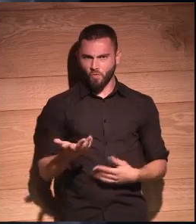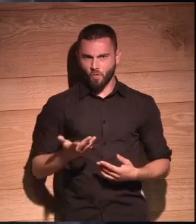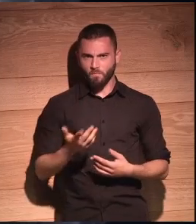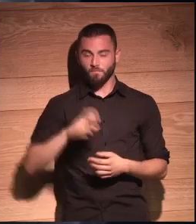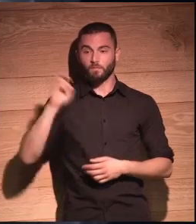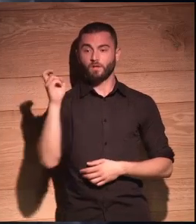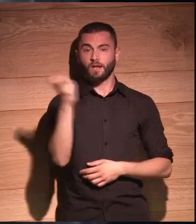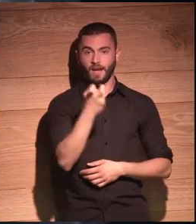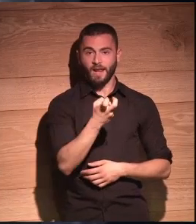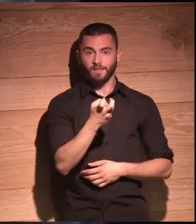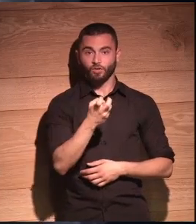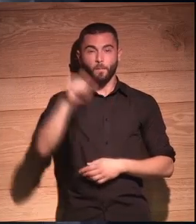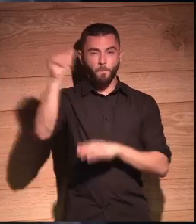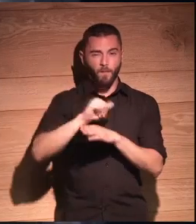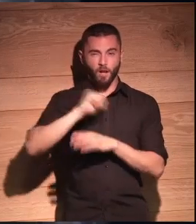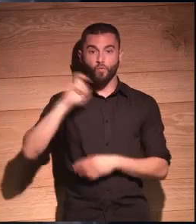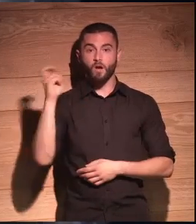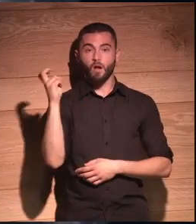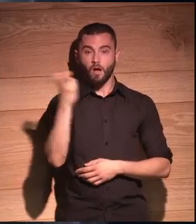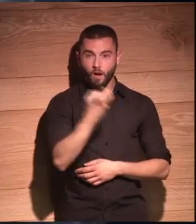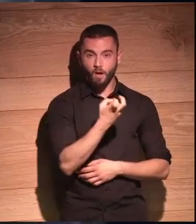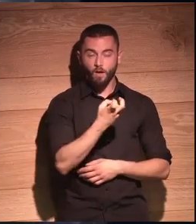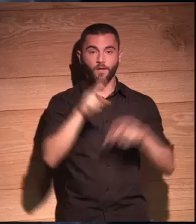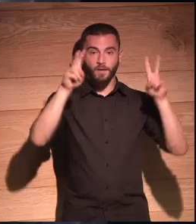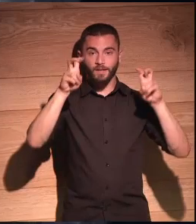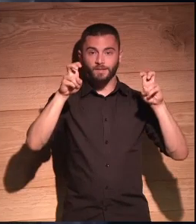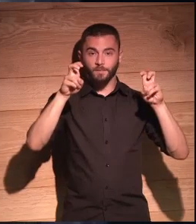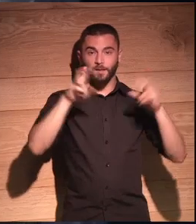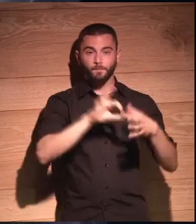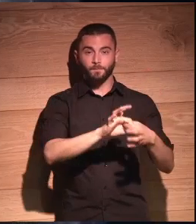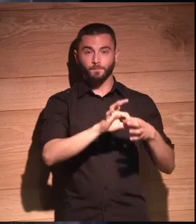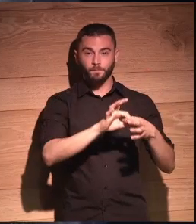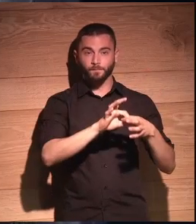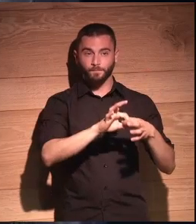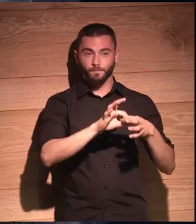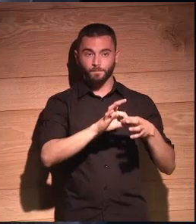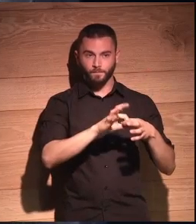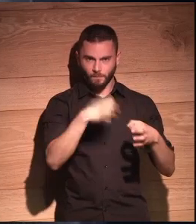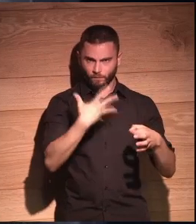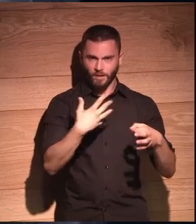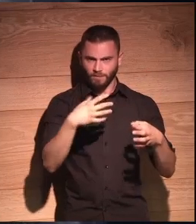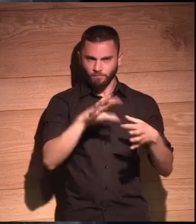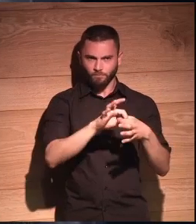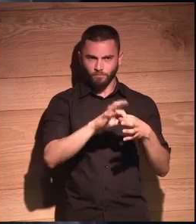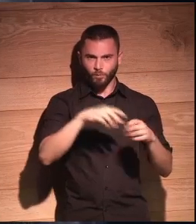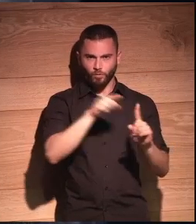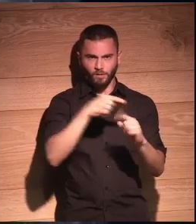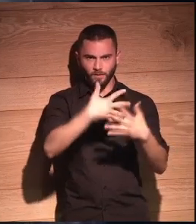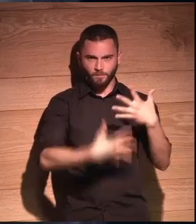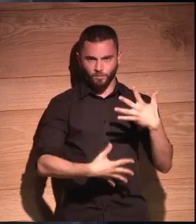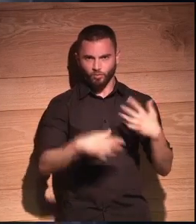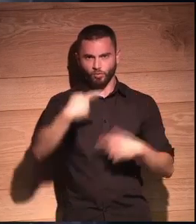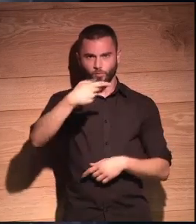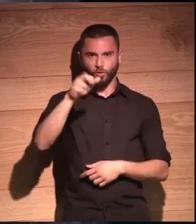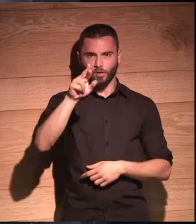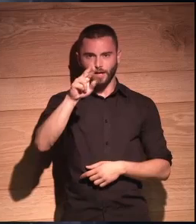el resto, muchas de las películas que se han acercado a esto de incluso tan buenas como en otros aspectos como Gravity,